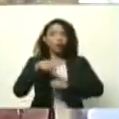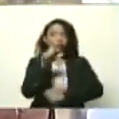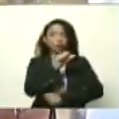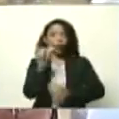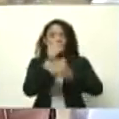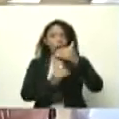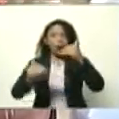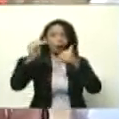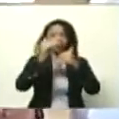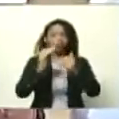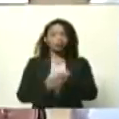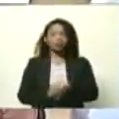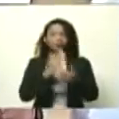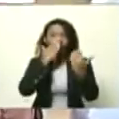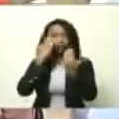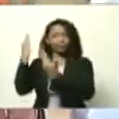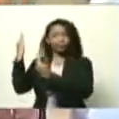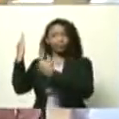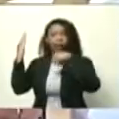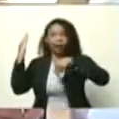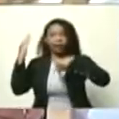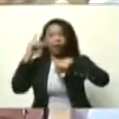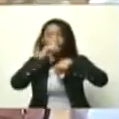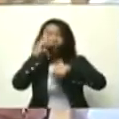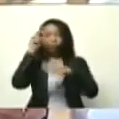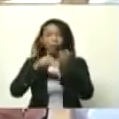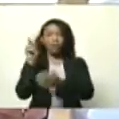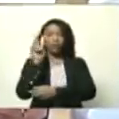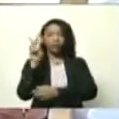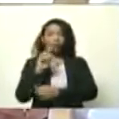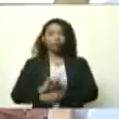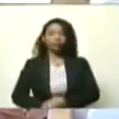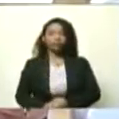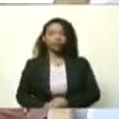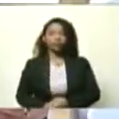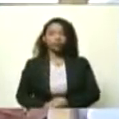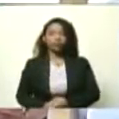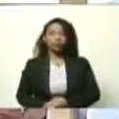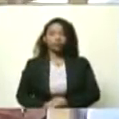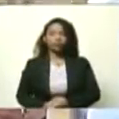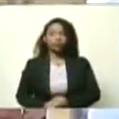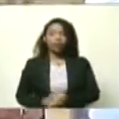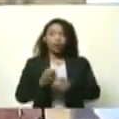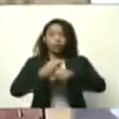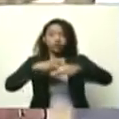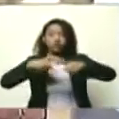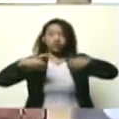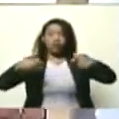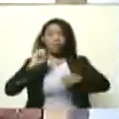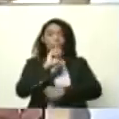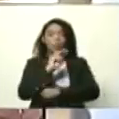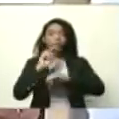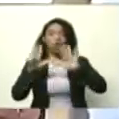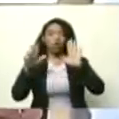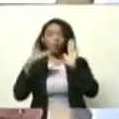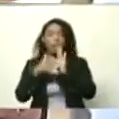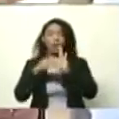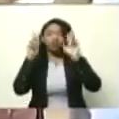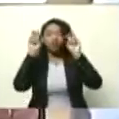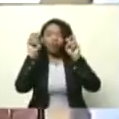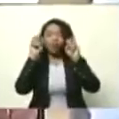Mayor. Fíjense ustedes, este año 2022, un incremento de 28.000